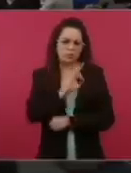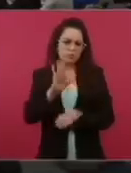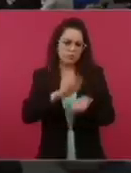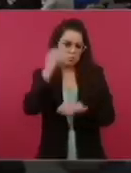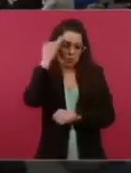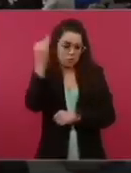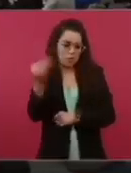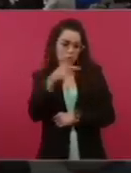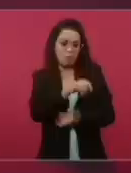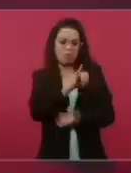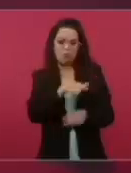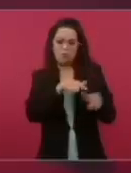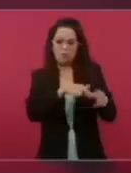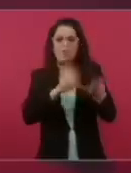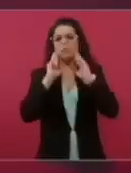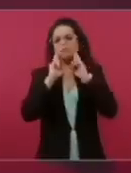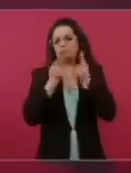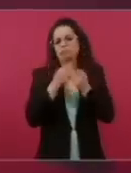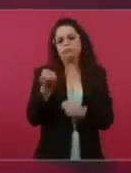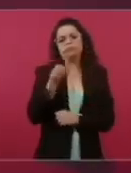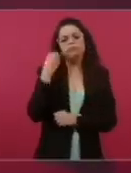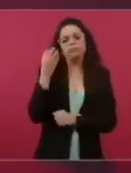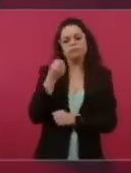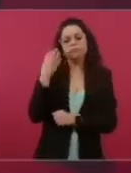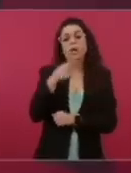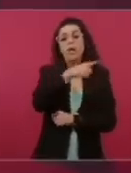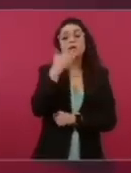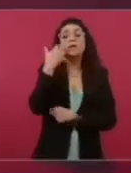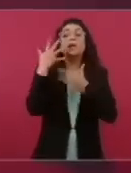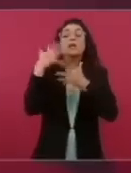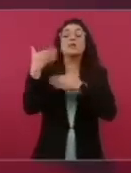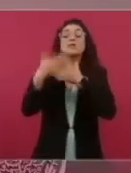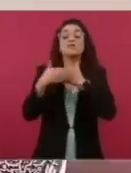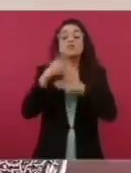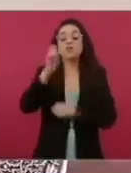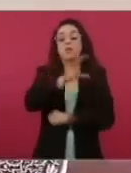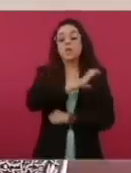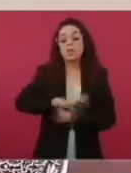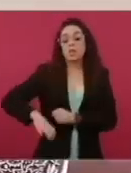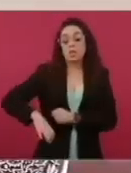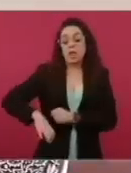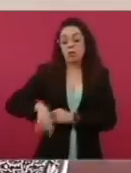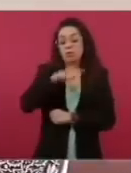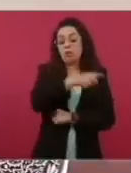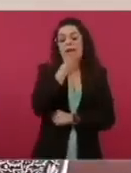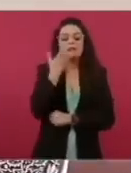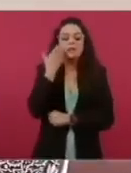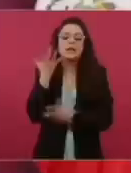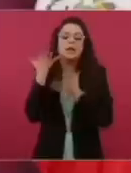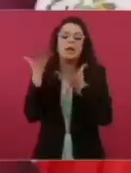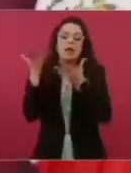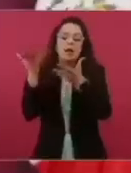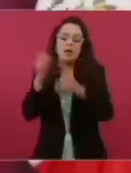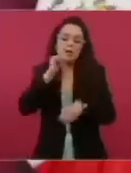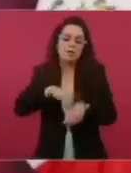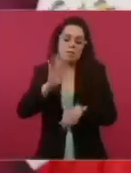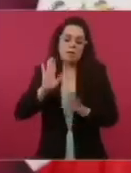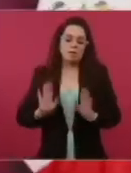tiempo. Además, ella es aspirante a candidata. Es todo lo que anda buscando.